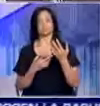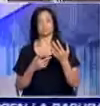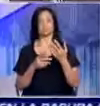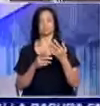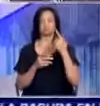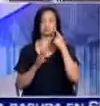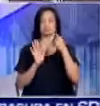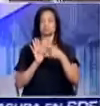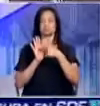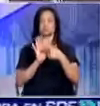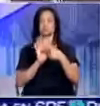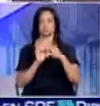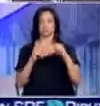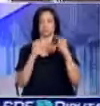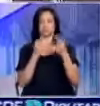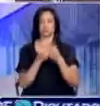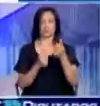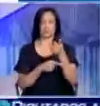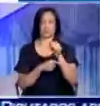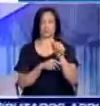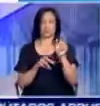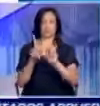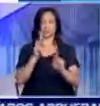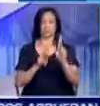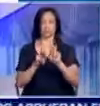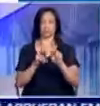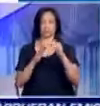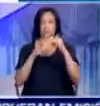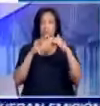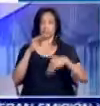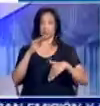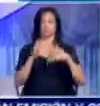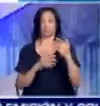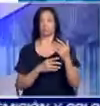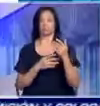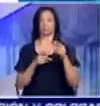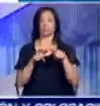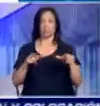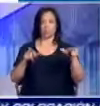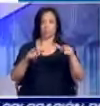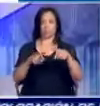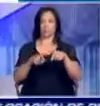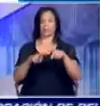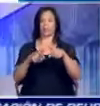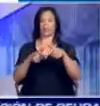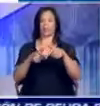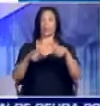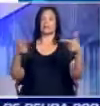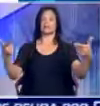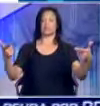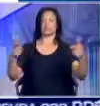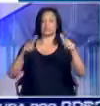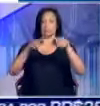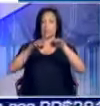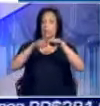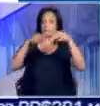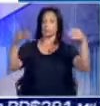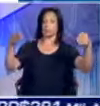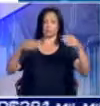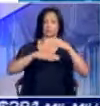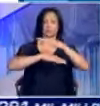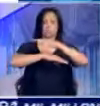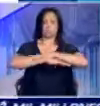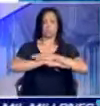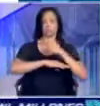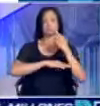la Gráfica grupos de 10 personas o menos en espacios públicos y mesas